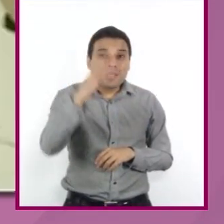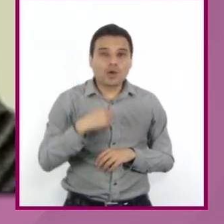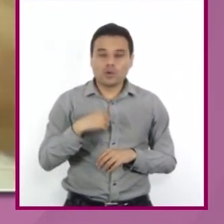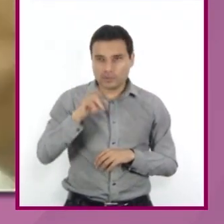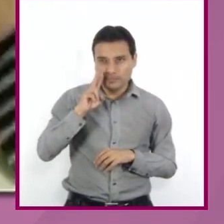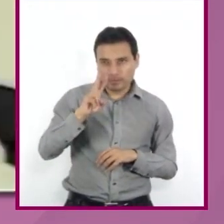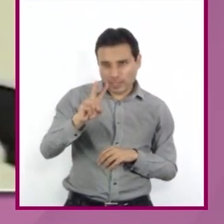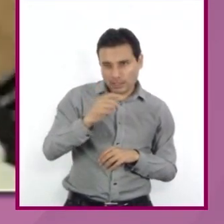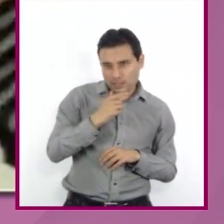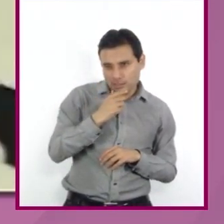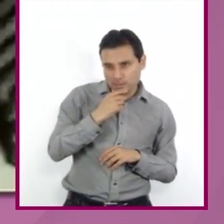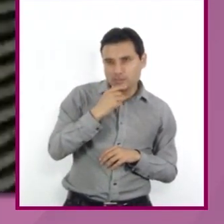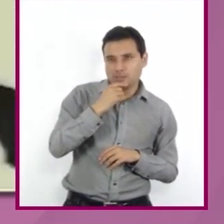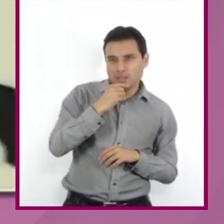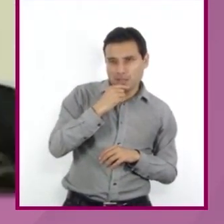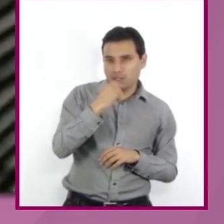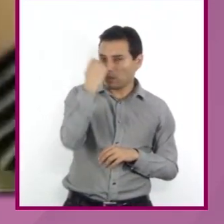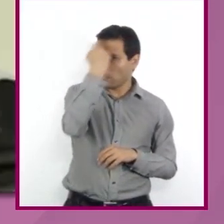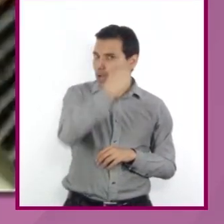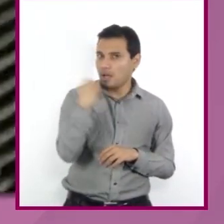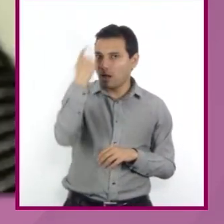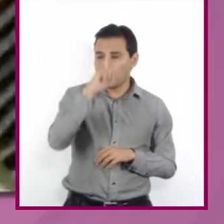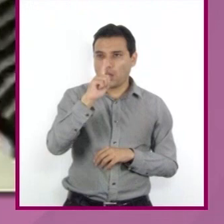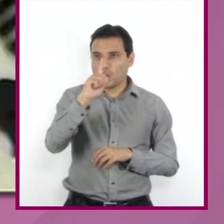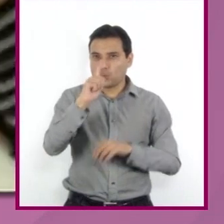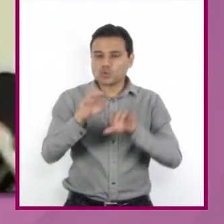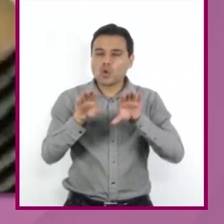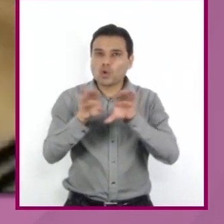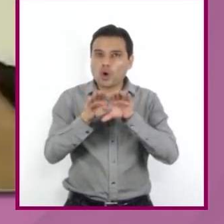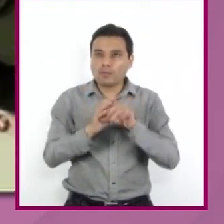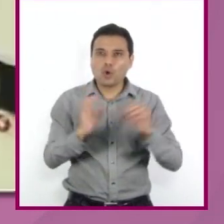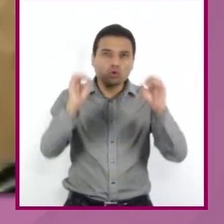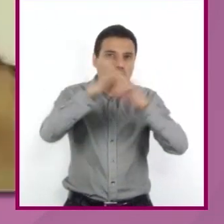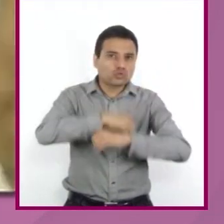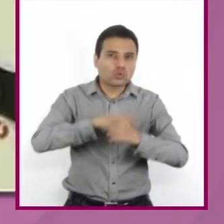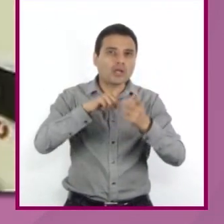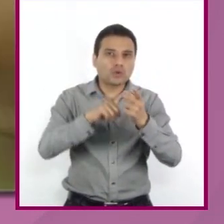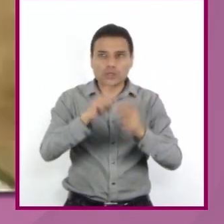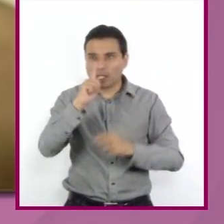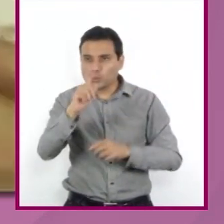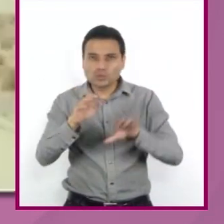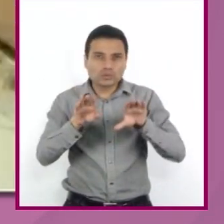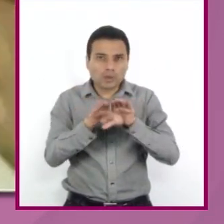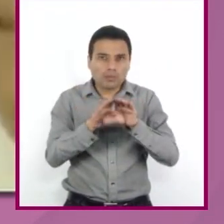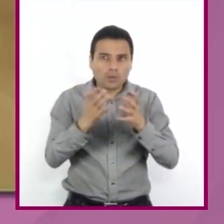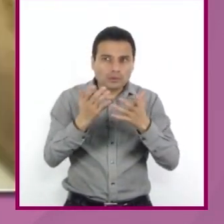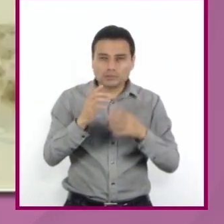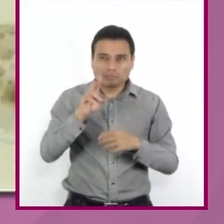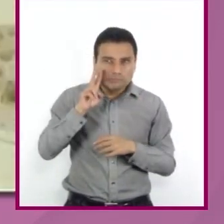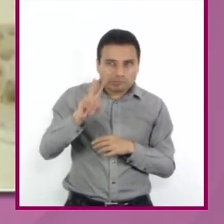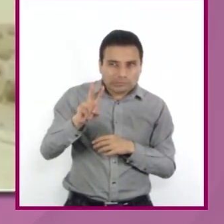funciona la luz en tu cara, dónde están las sombras, dónde están las luces.